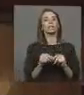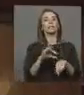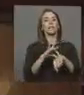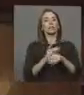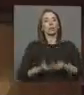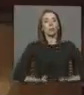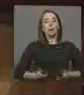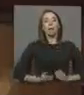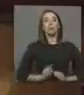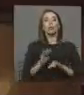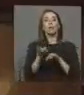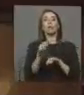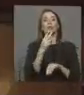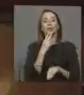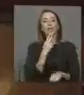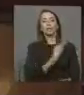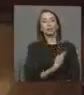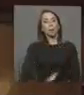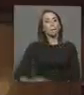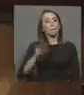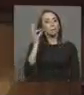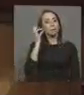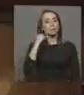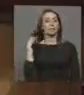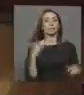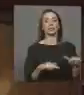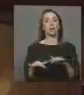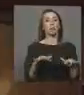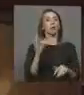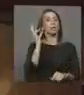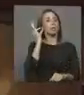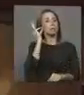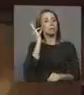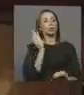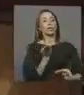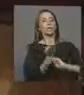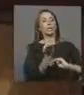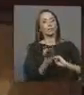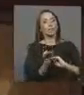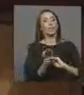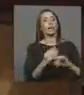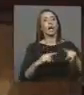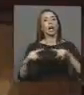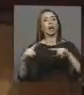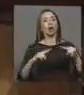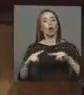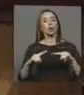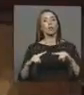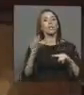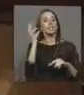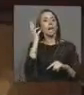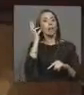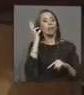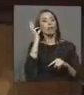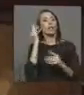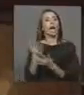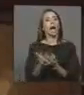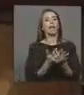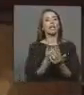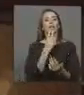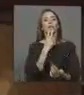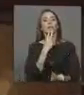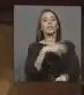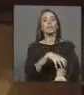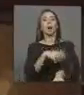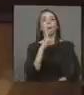por la Vida, presidenta del Movimiento Mujeres Reivindica, la coordinadora de la Red Vida Bio Bio, el